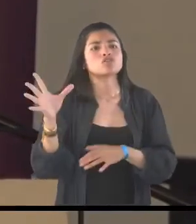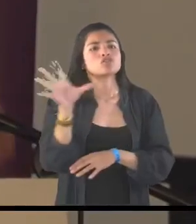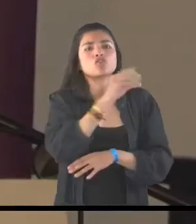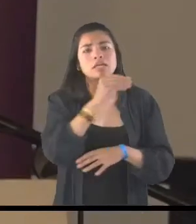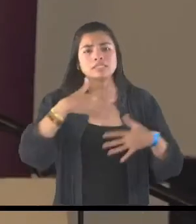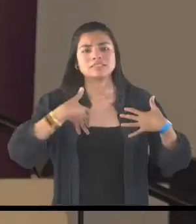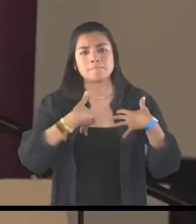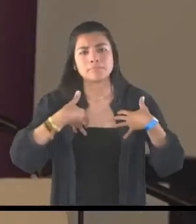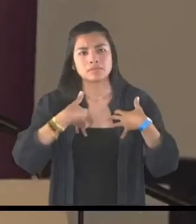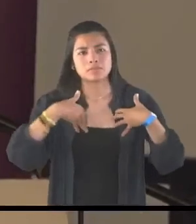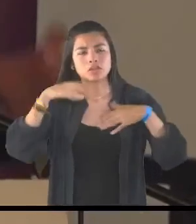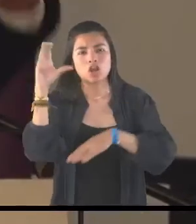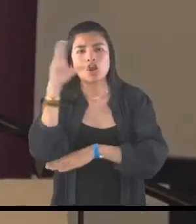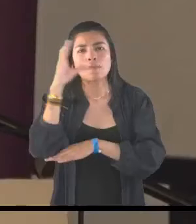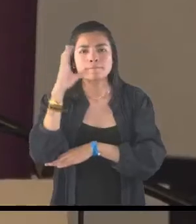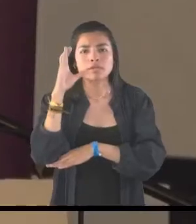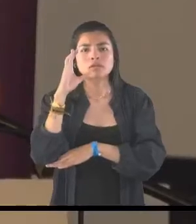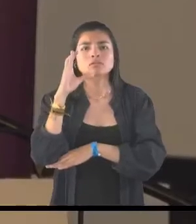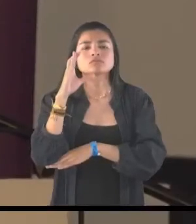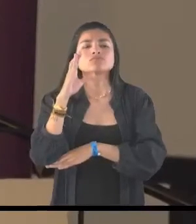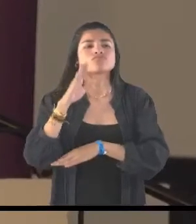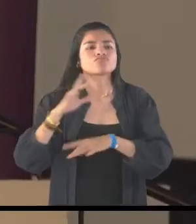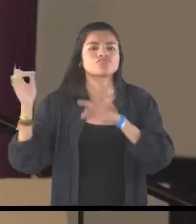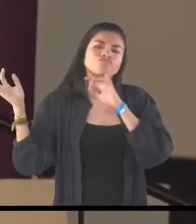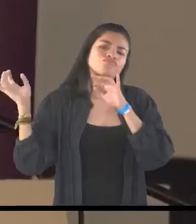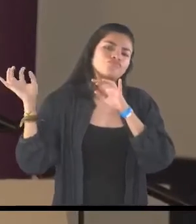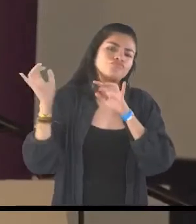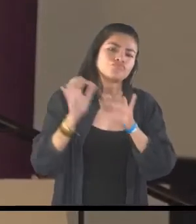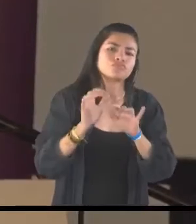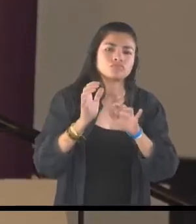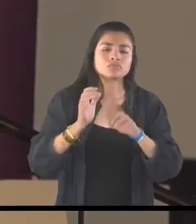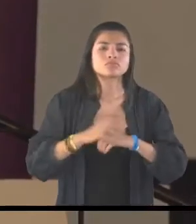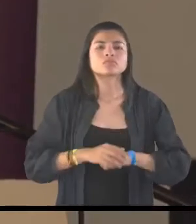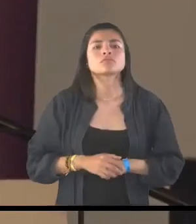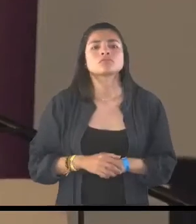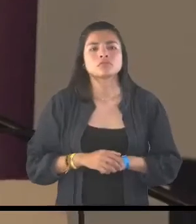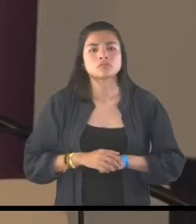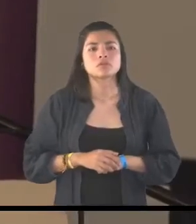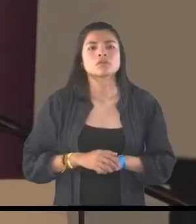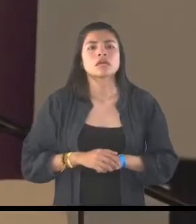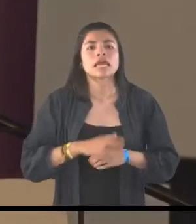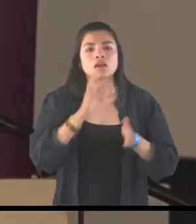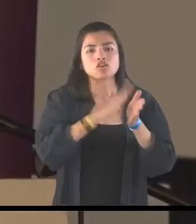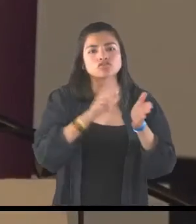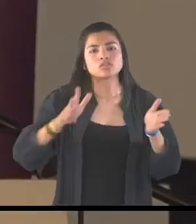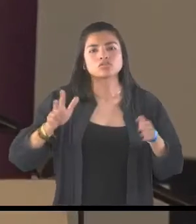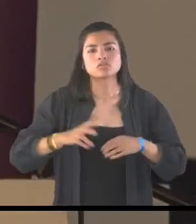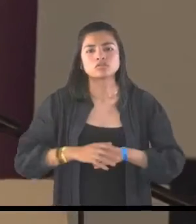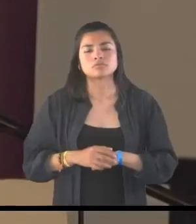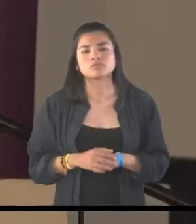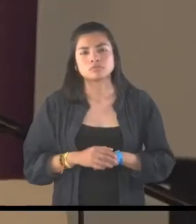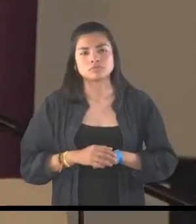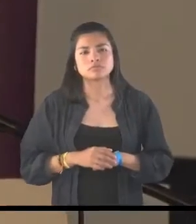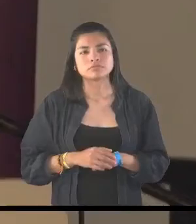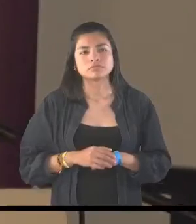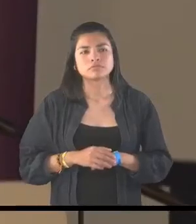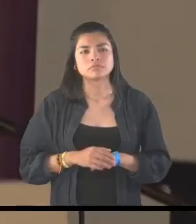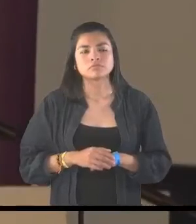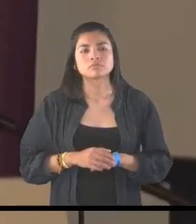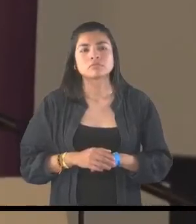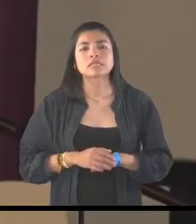la mayoría, a que se autoconvoquen y se declaren en modo constituyente.